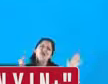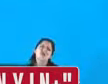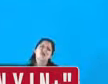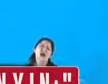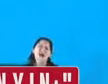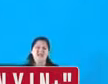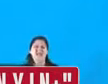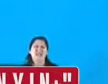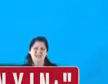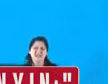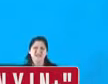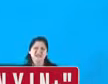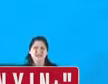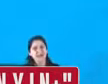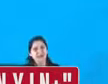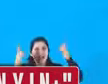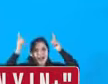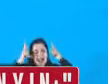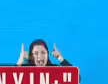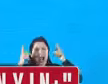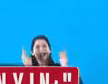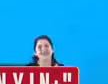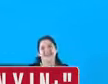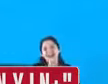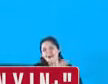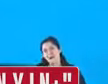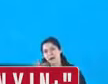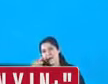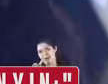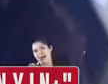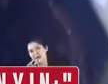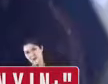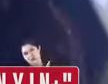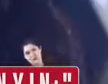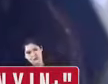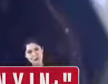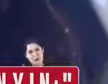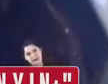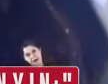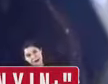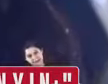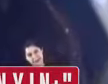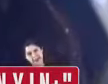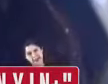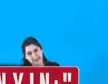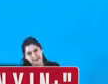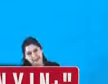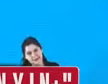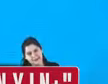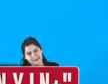viejo los reyes magos son los papás no no no lo vimos más por dios entonces yo creo